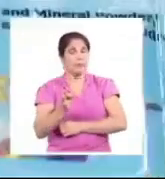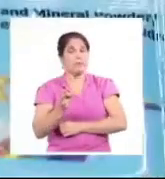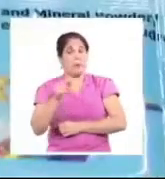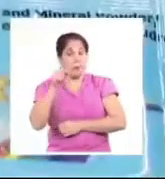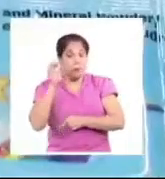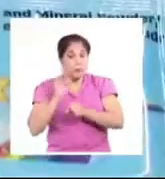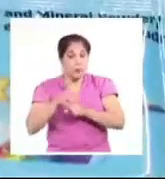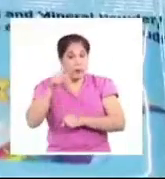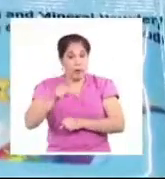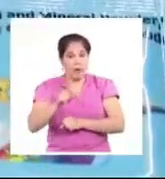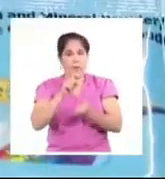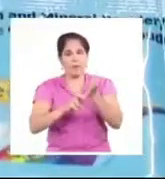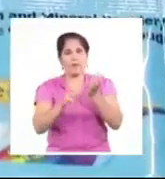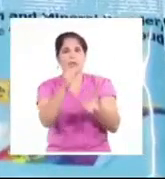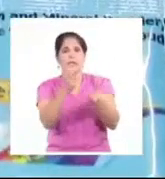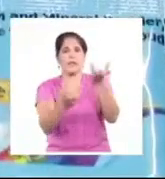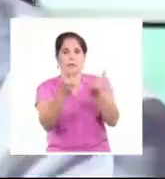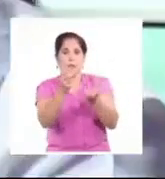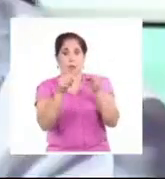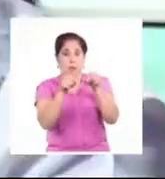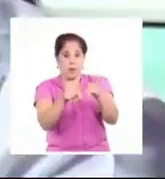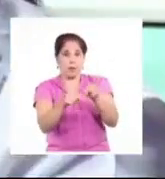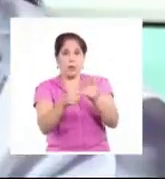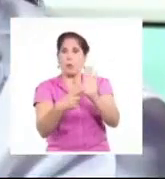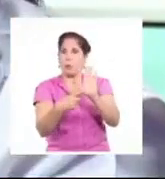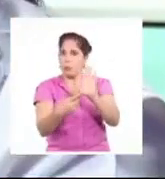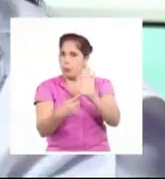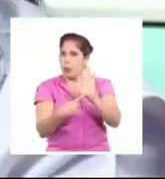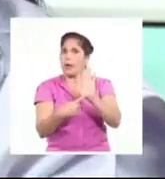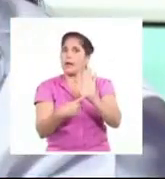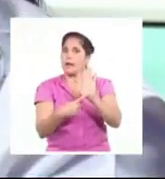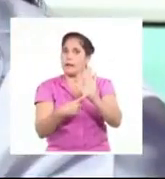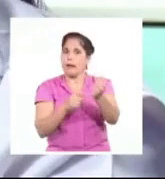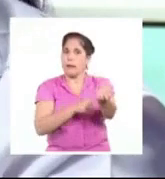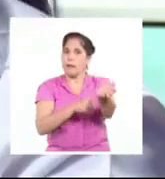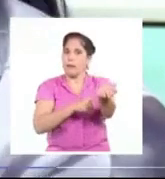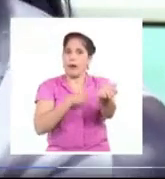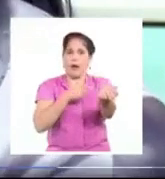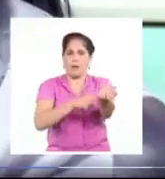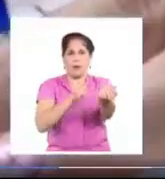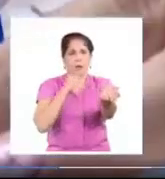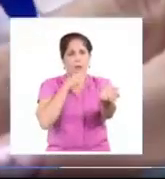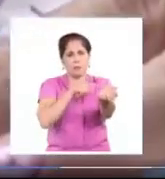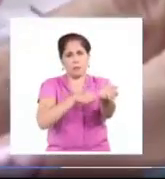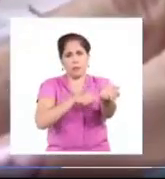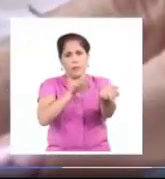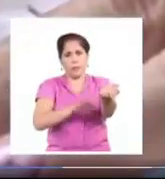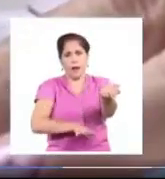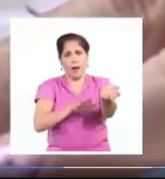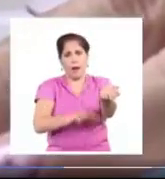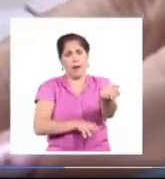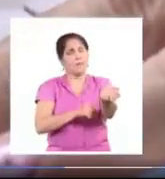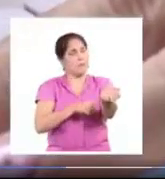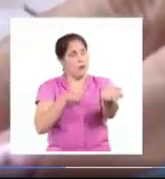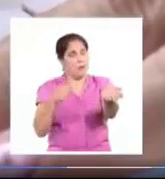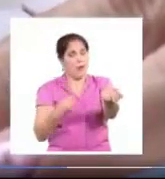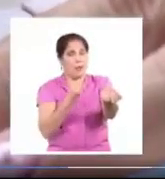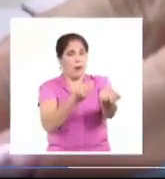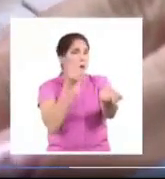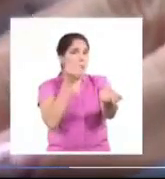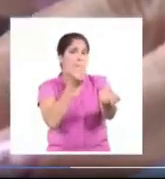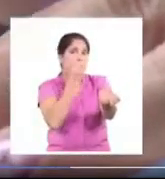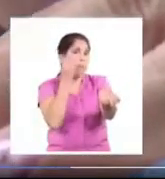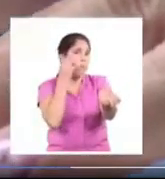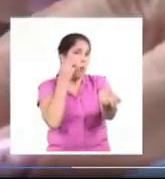comenzó ahora en Cienfuegos provincia que muestra prevalencia de anemia en el grupo de entre 12 y 23 meses más adelante